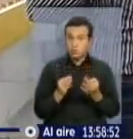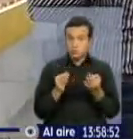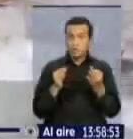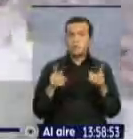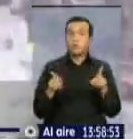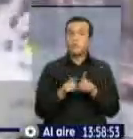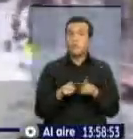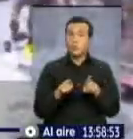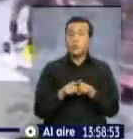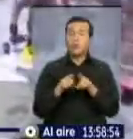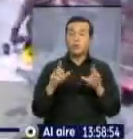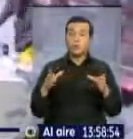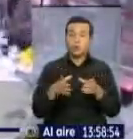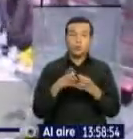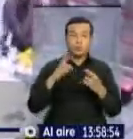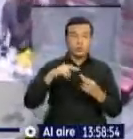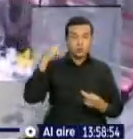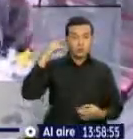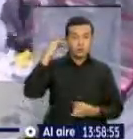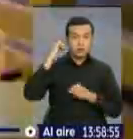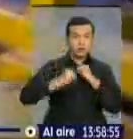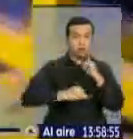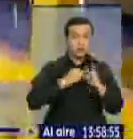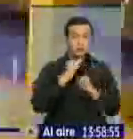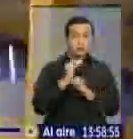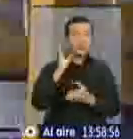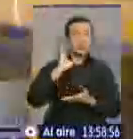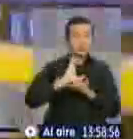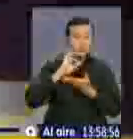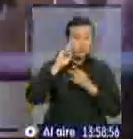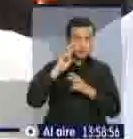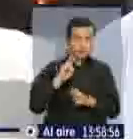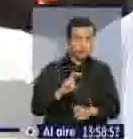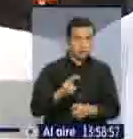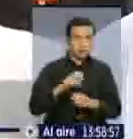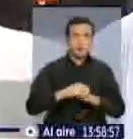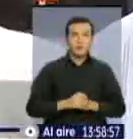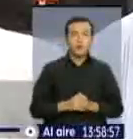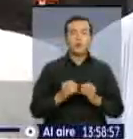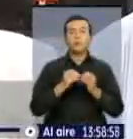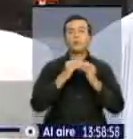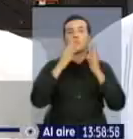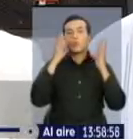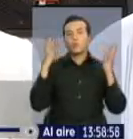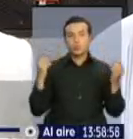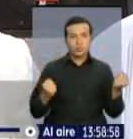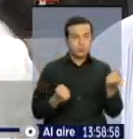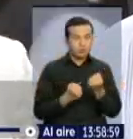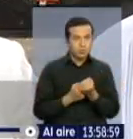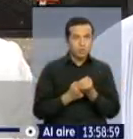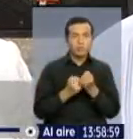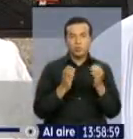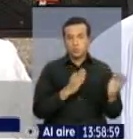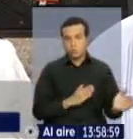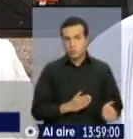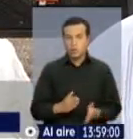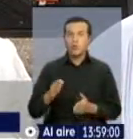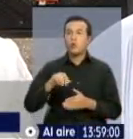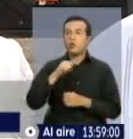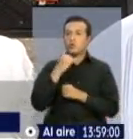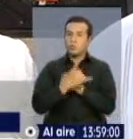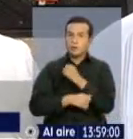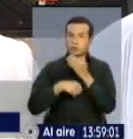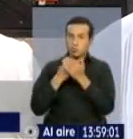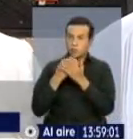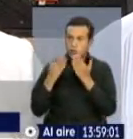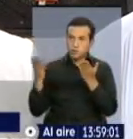como a una red regional e internacional de centros de investigación. Muchos incentivos en cuanto a lo que puede ser importación de